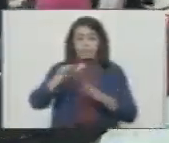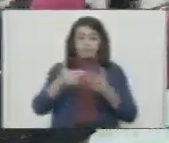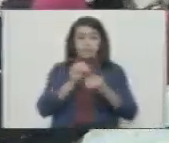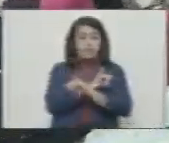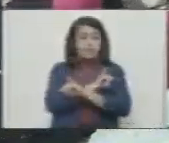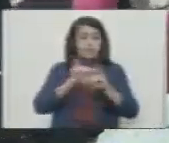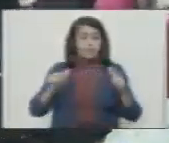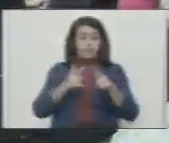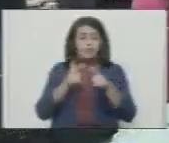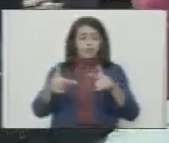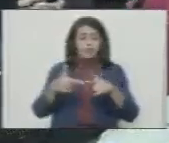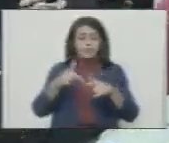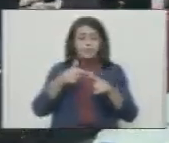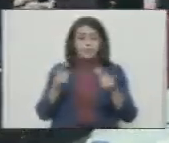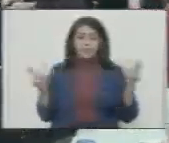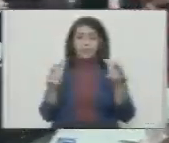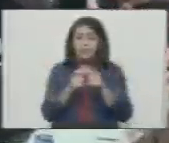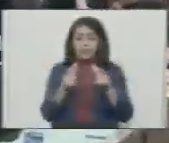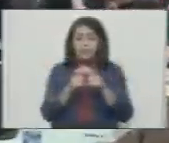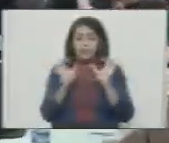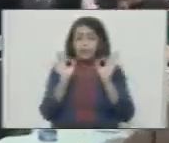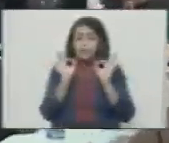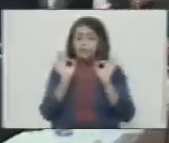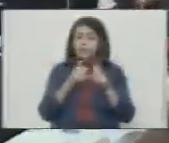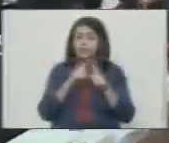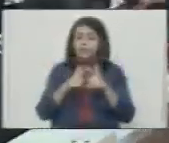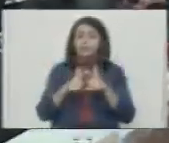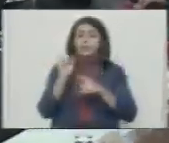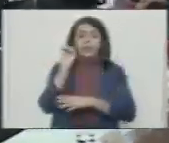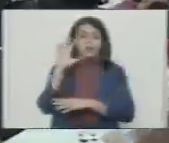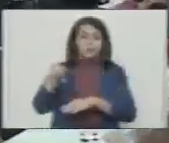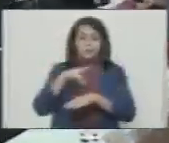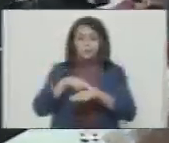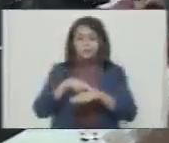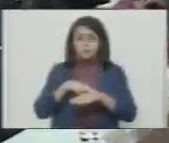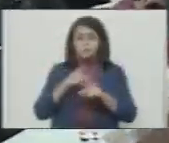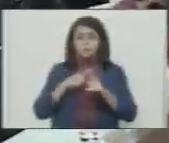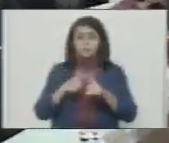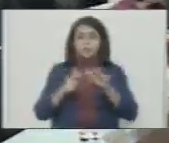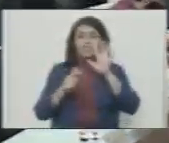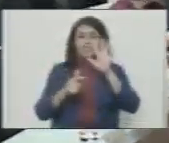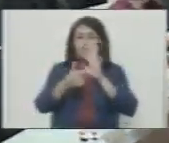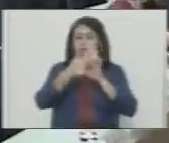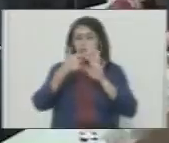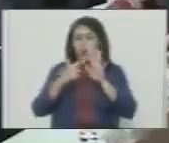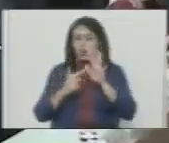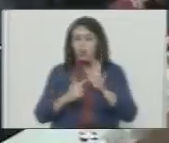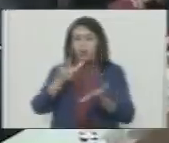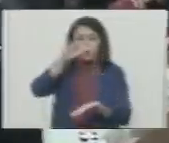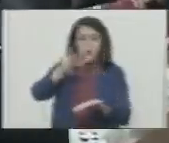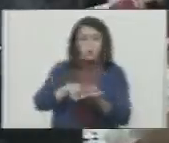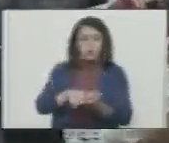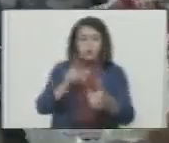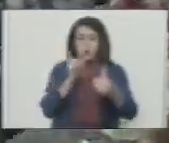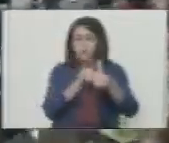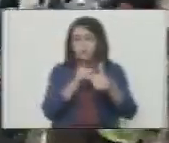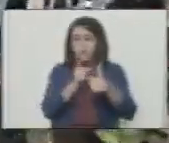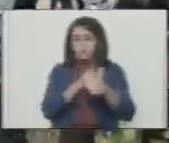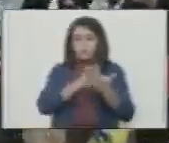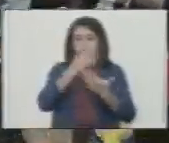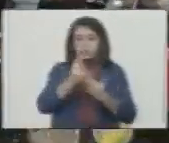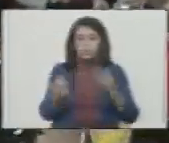tarde, se acaba de culminar esta sesión ordinaria por parte de la Asamblea Nacional. 5 puntos han sido aprobados. En